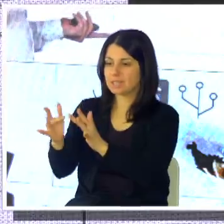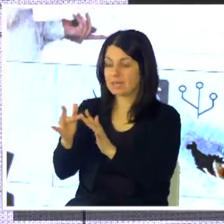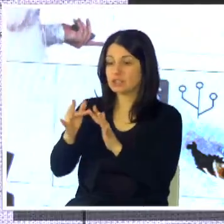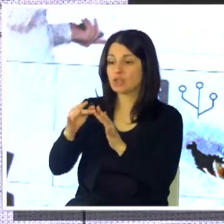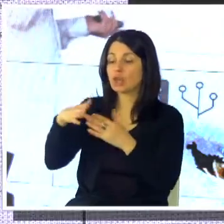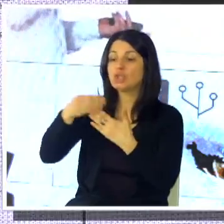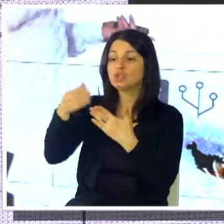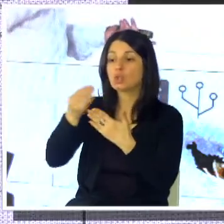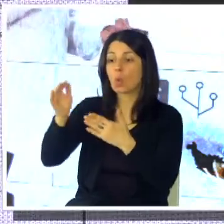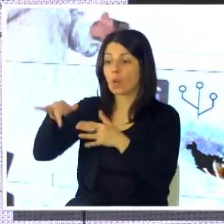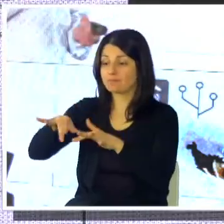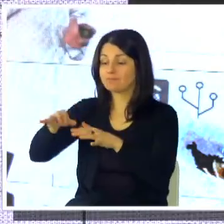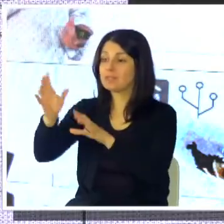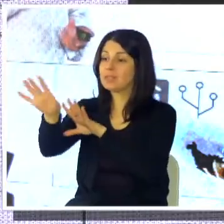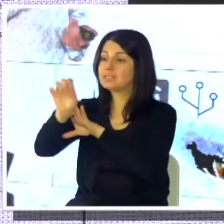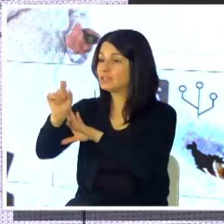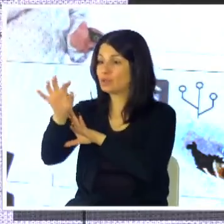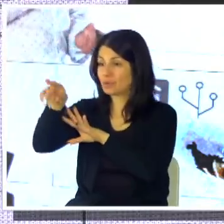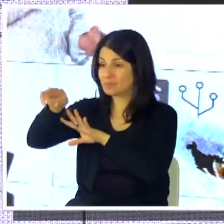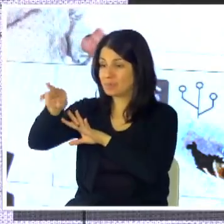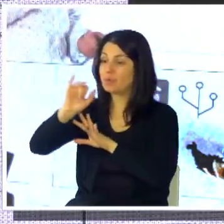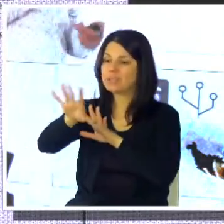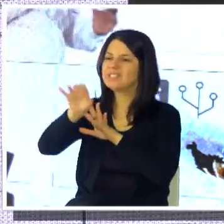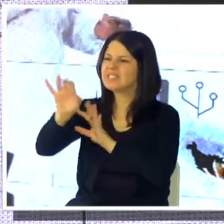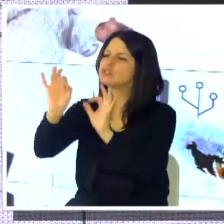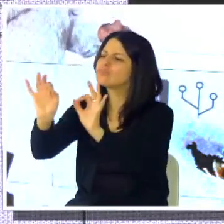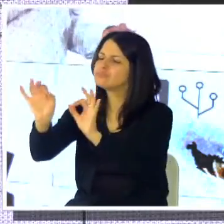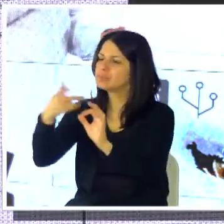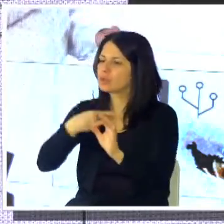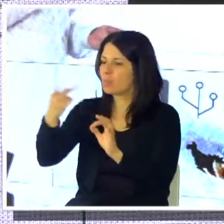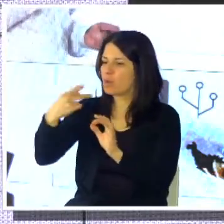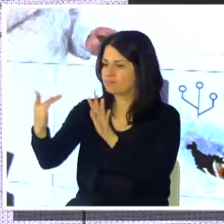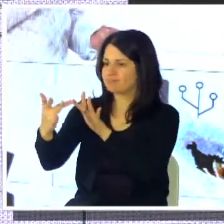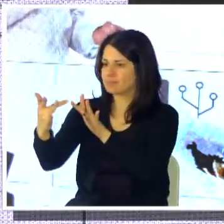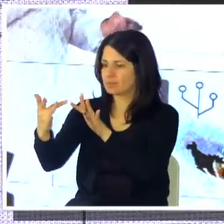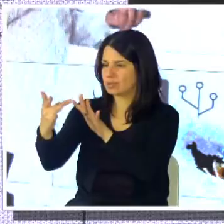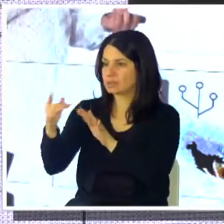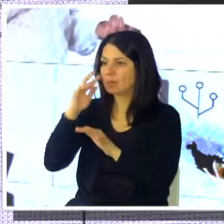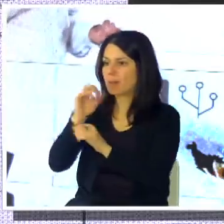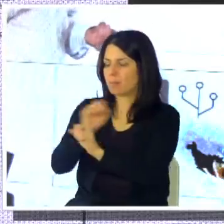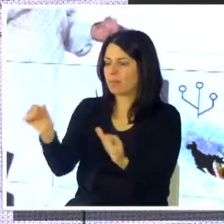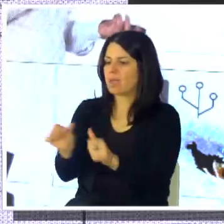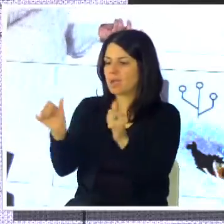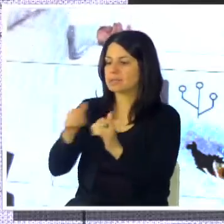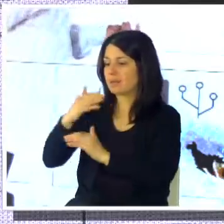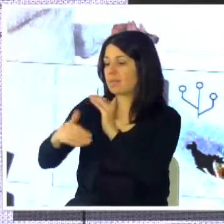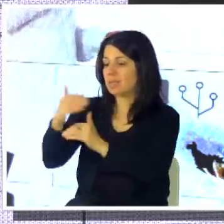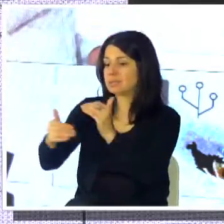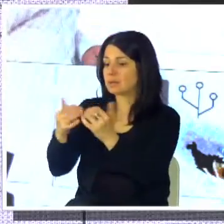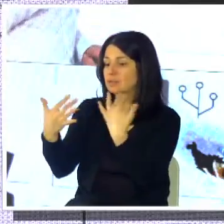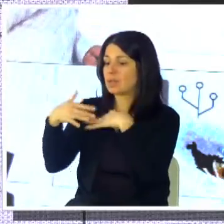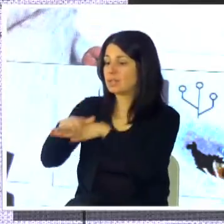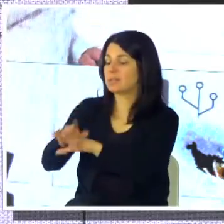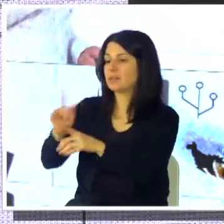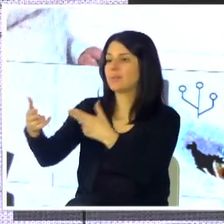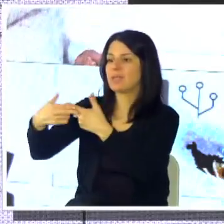software propietario del sensor y el sensor en sí mismo, para poder replicarlo y desarrollar algo que nos permita integrarlo a la